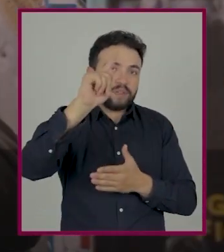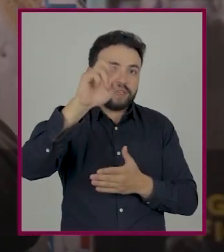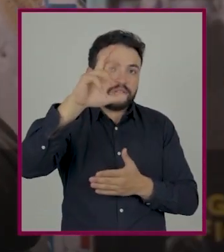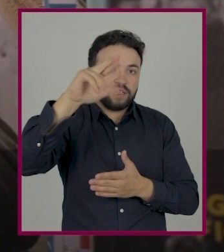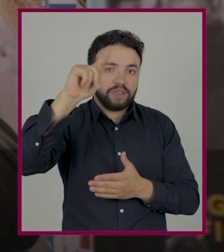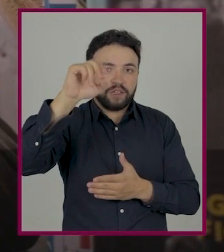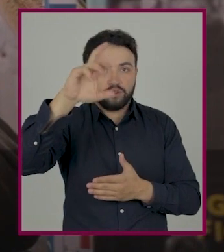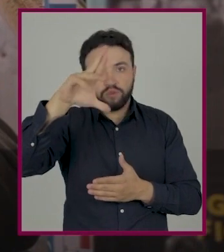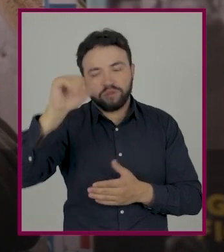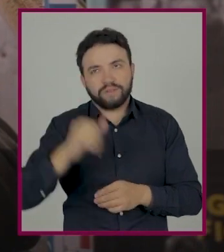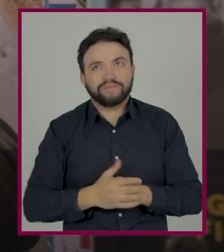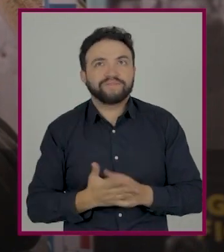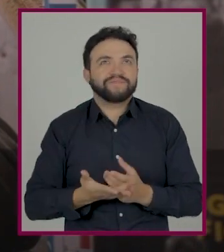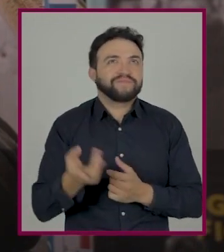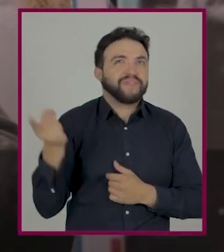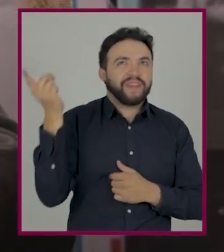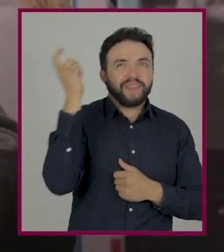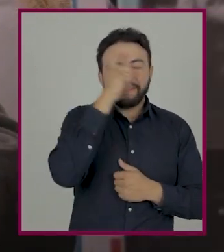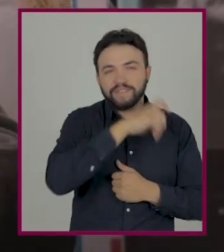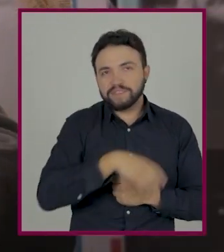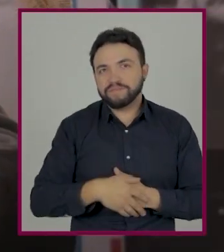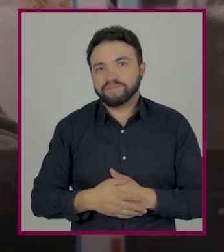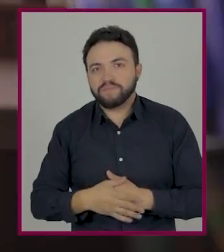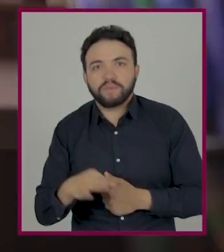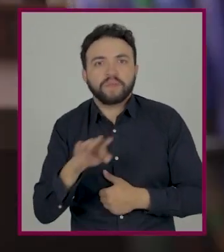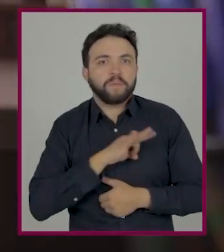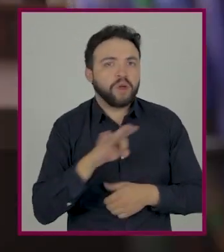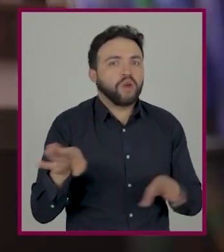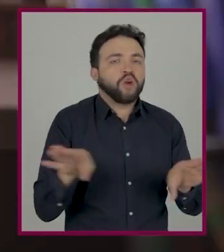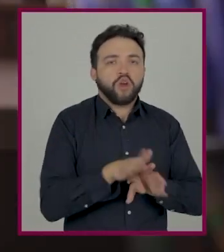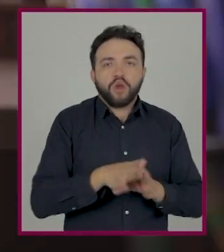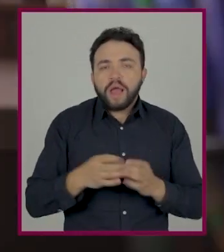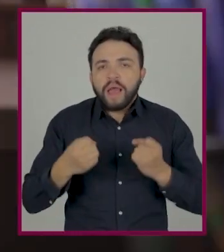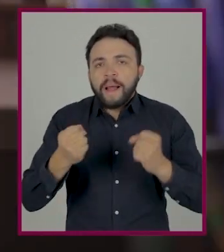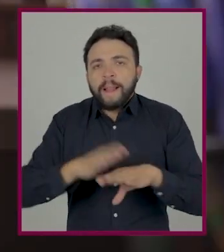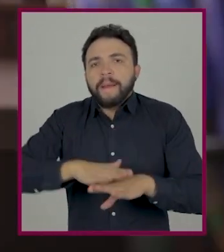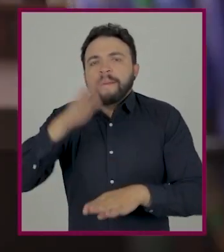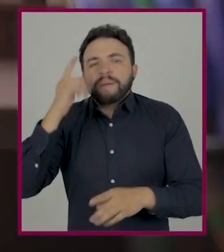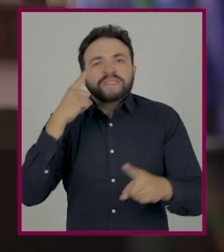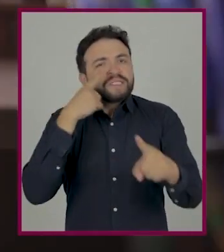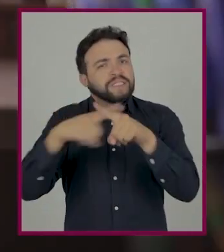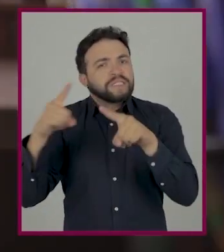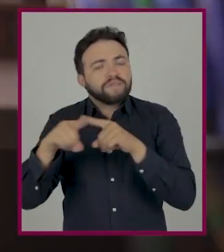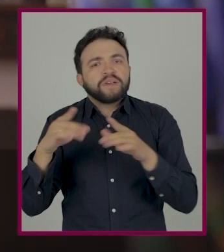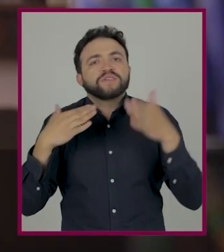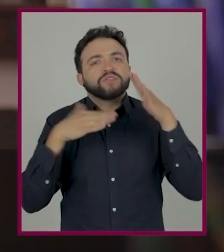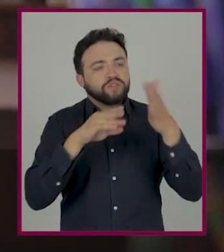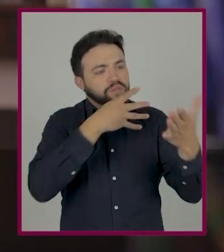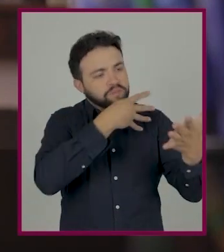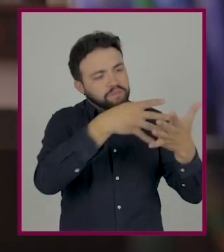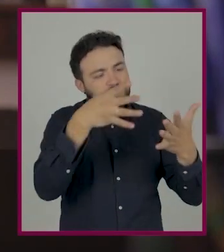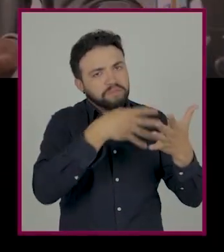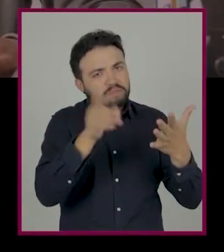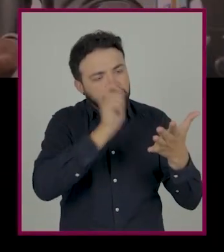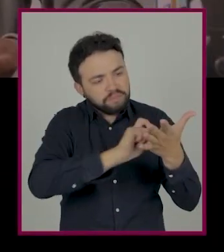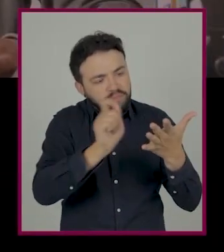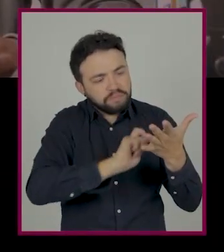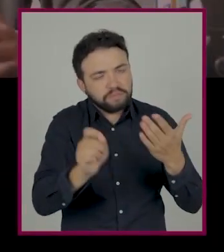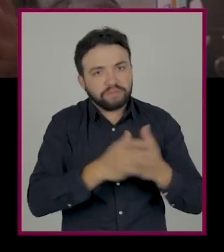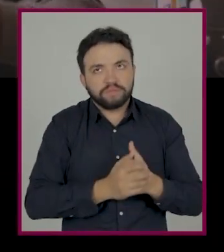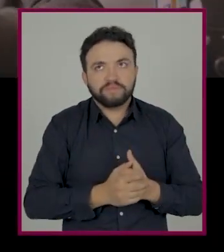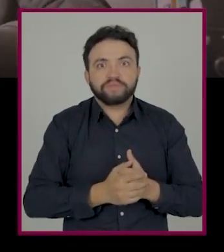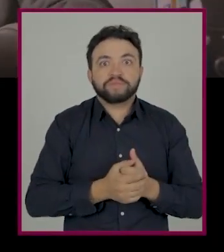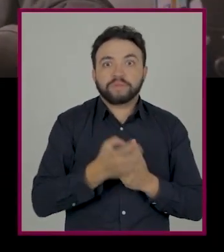Pues en el caso de la literatura es complicado. Podrías reforzar tu conocimiento sobre los géneros de novela, cuento y